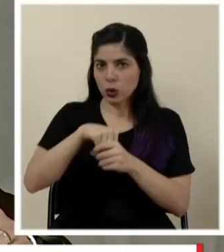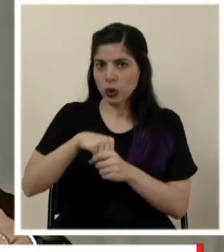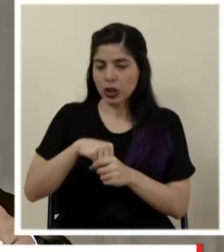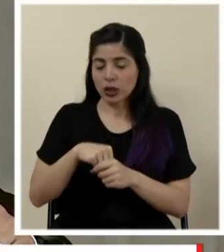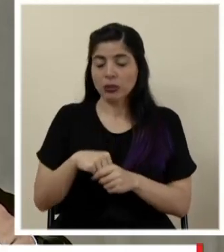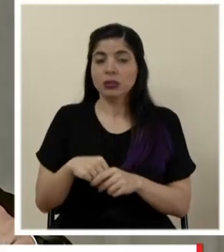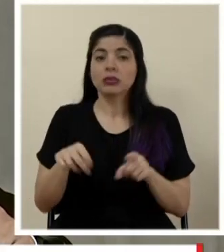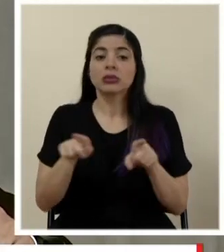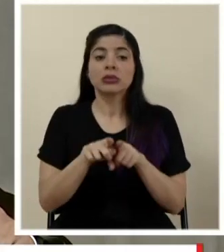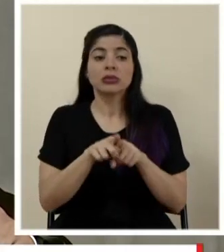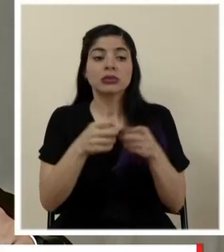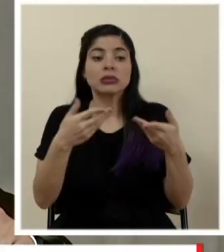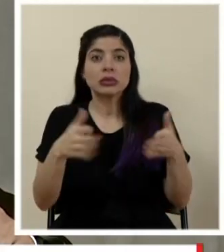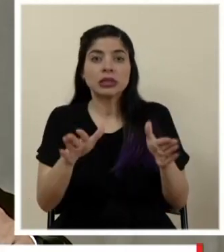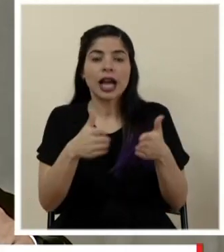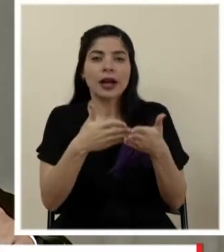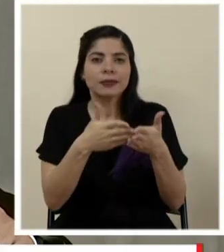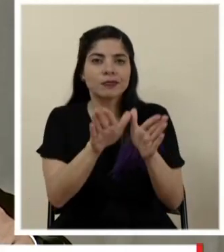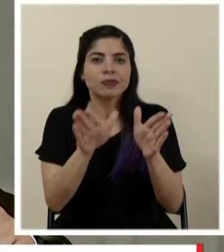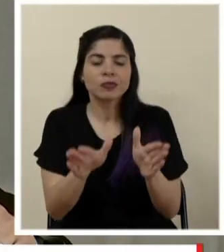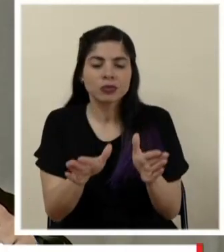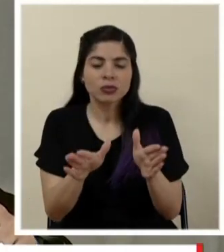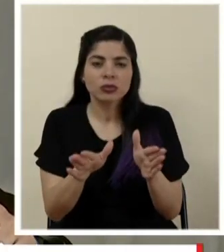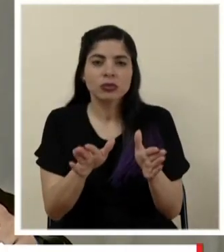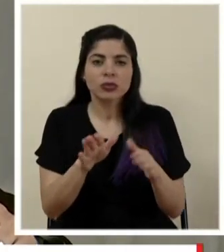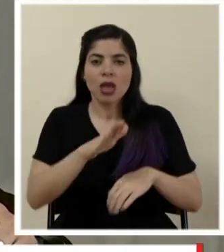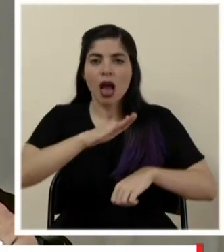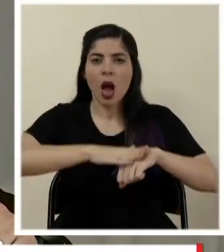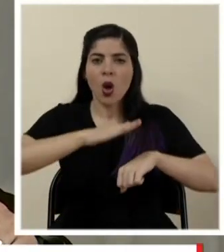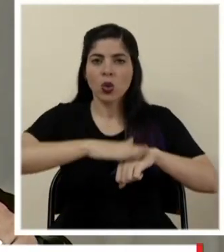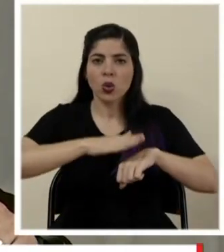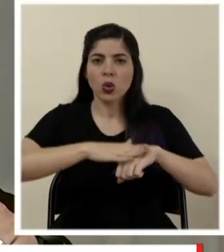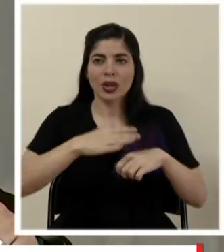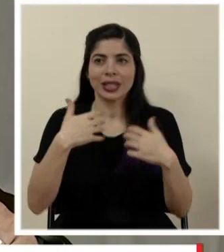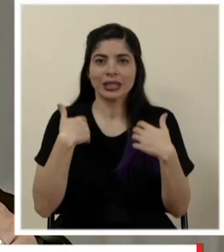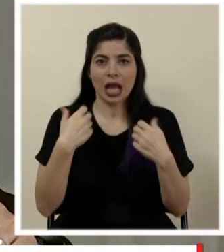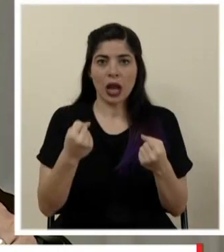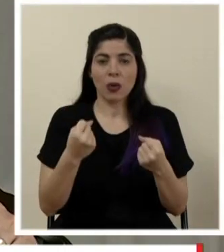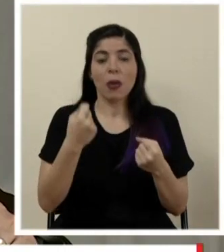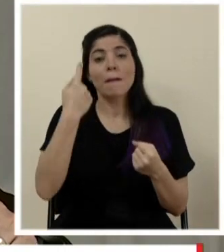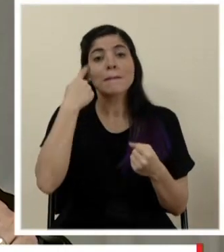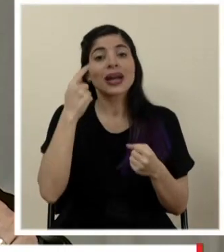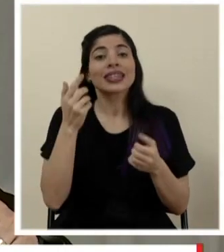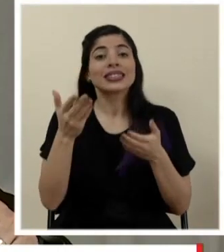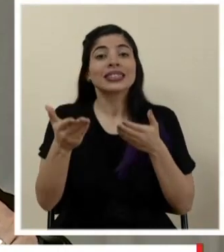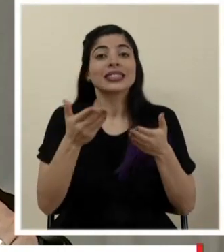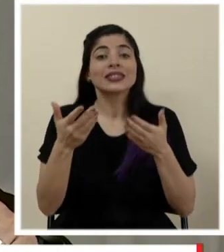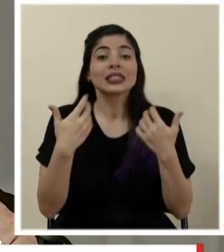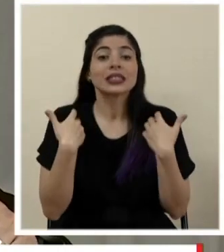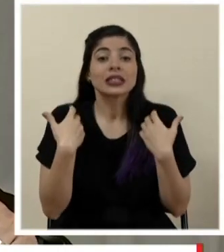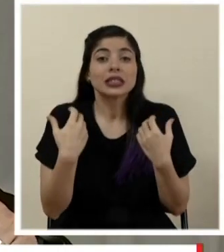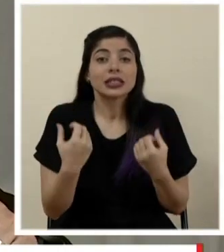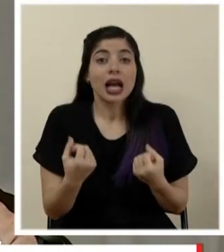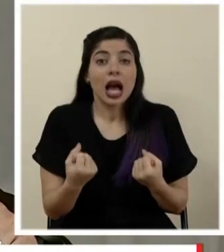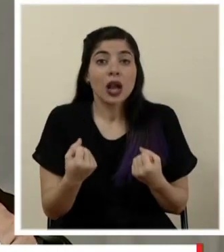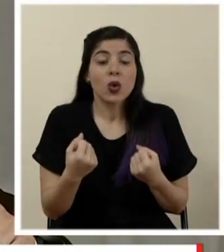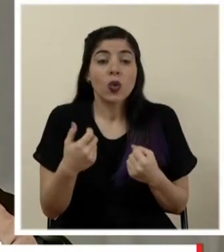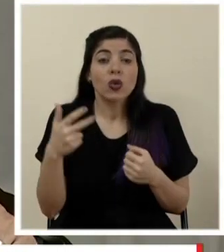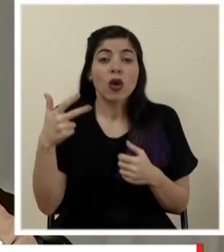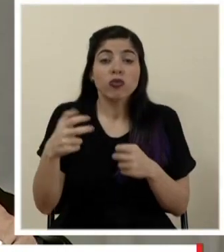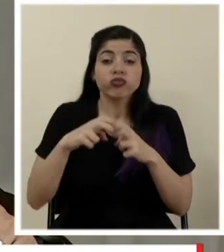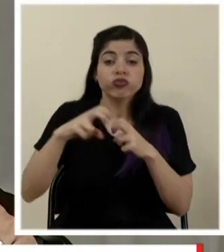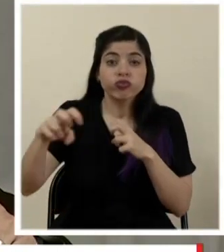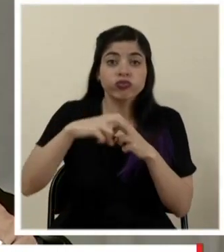se ha habilitado la autorización sanitaria para operación de servicios de salud en unidades